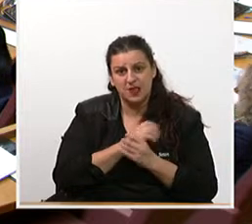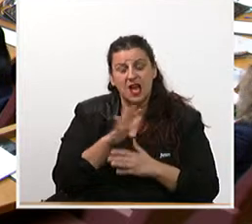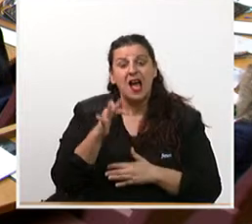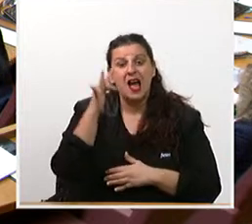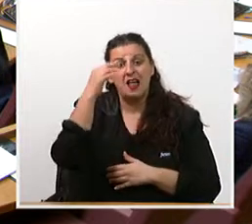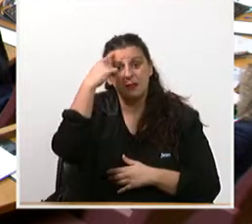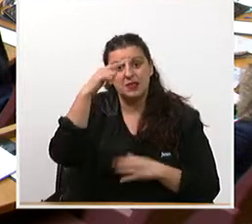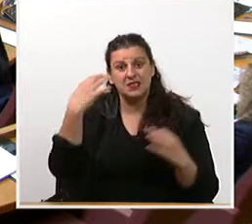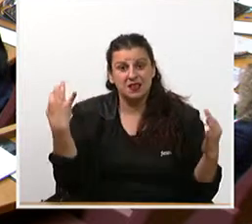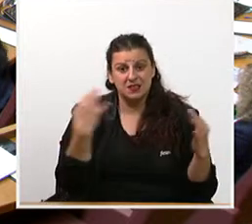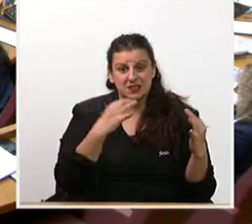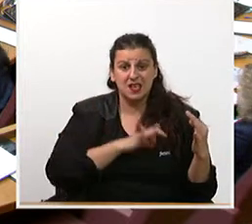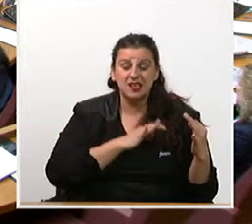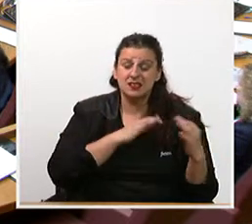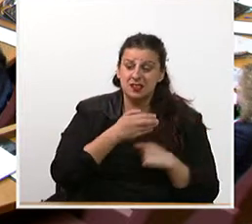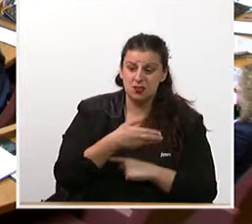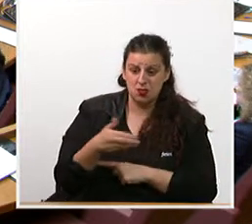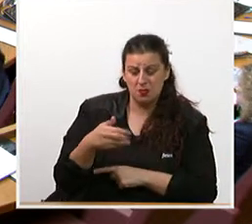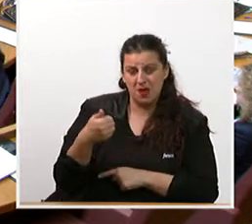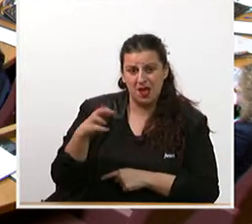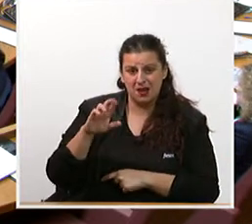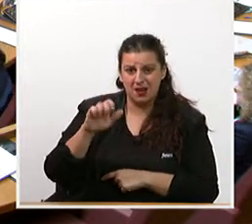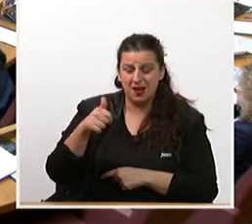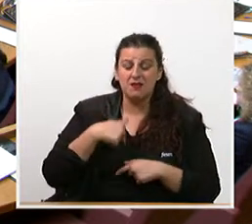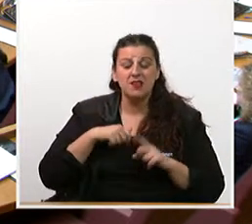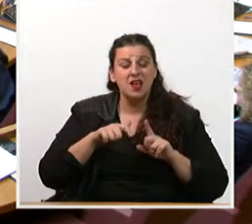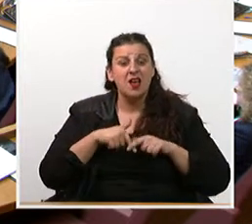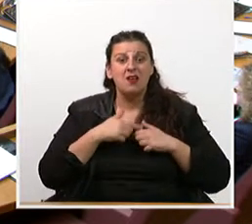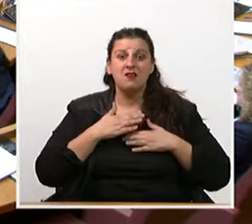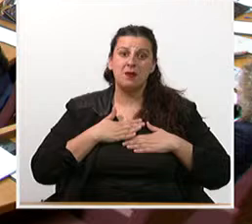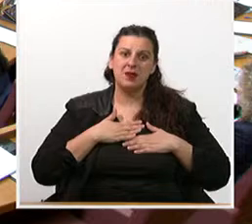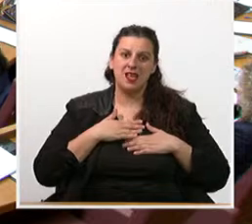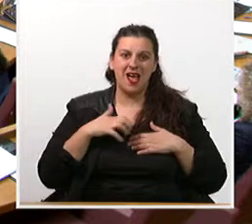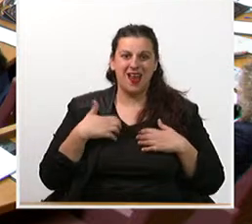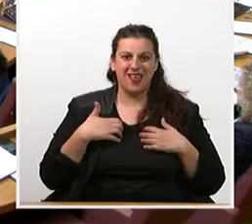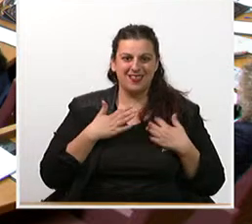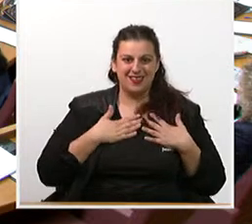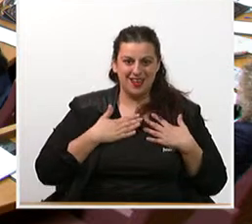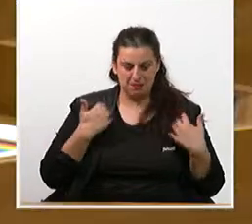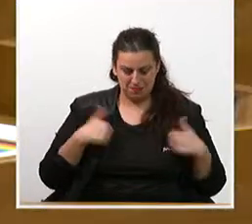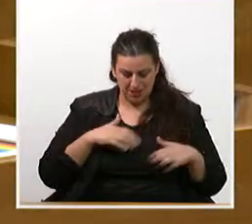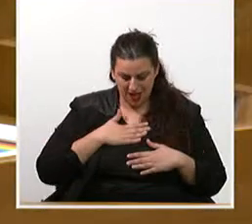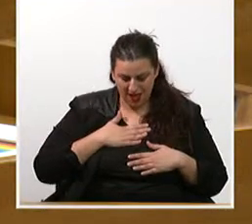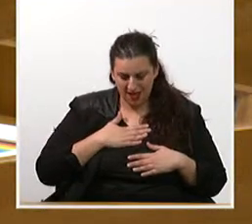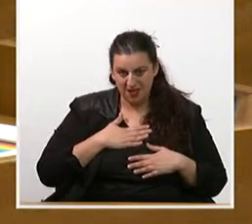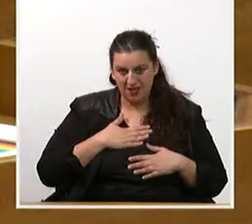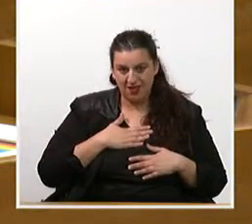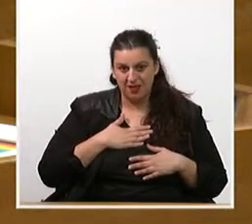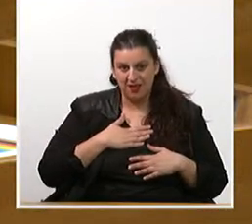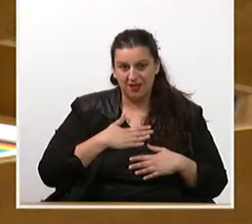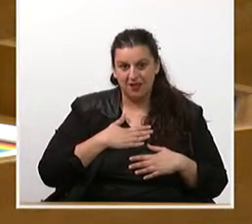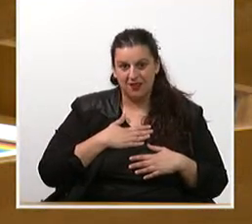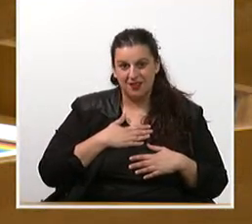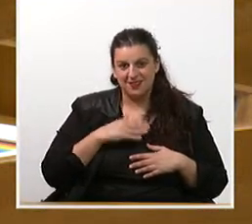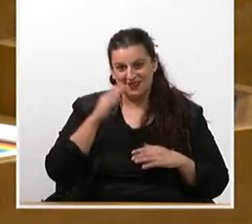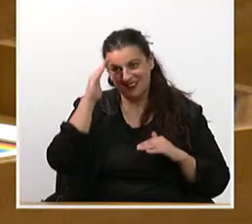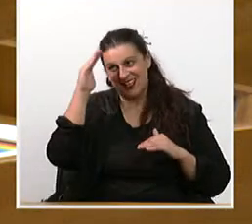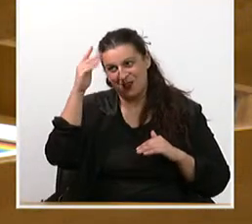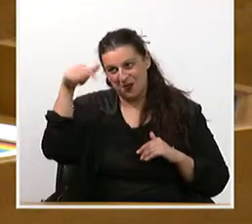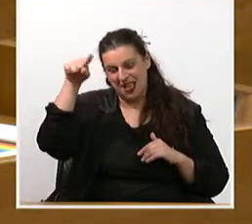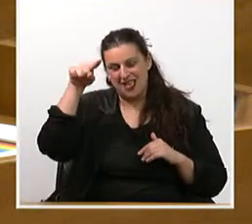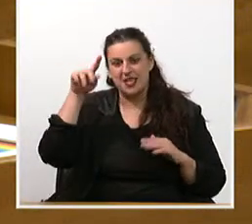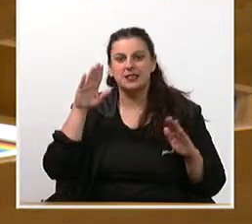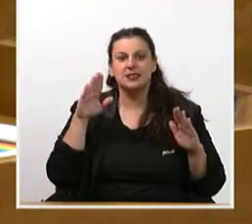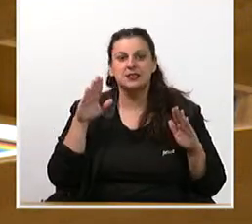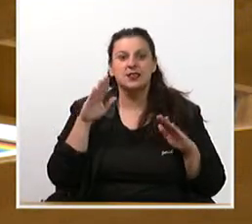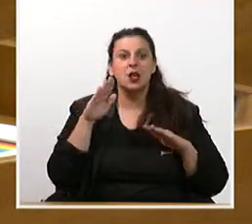señor Barrera familia Argentina deí una sal